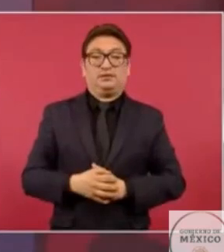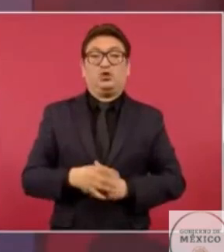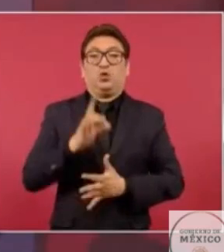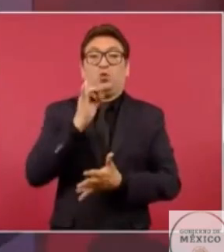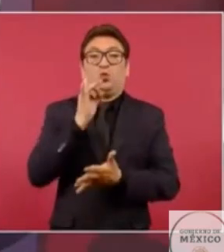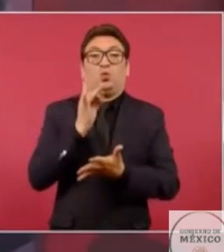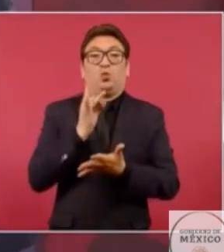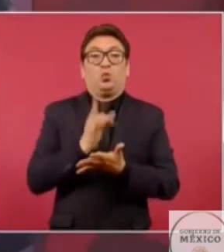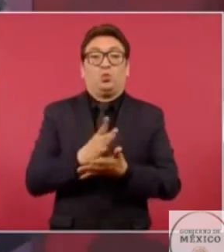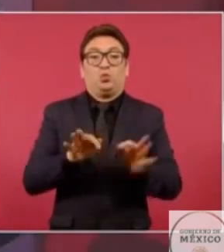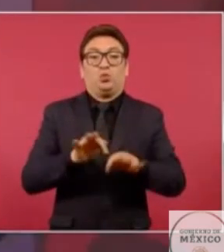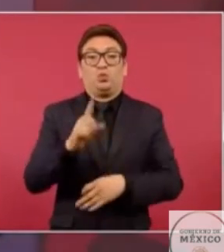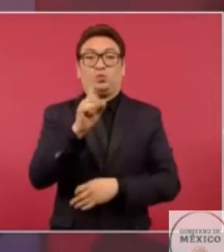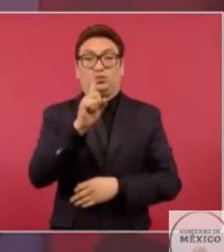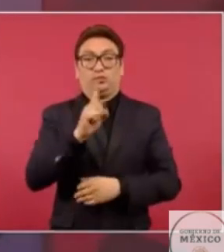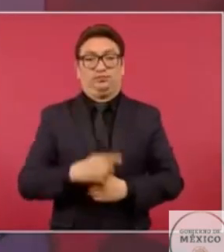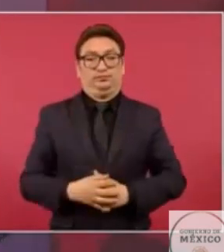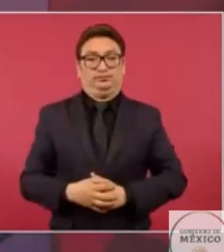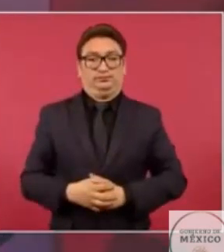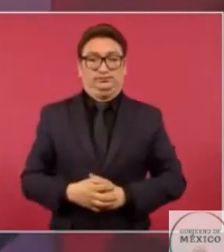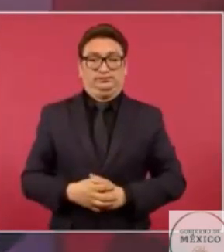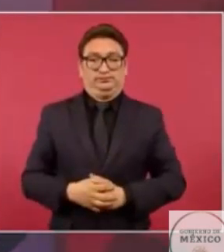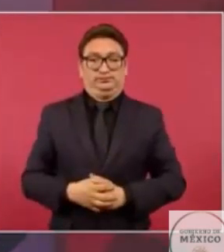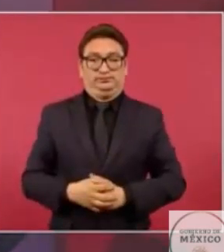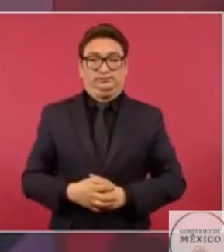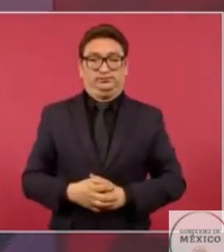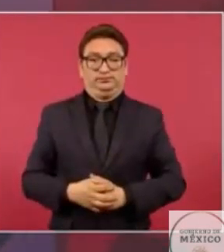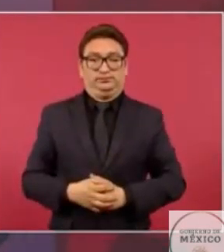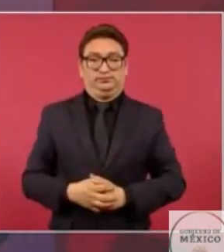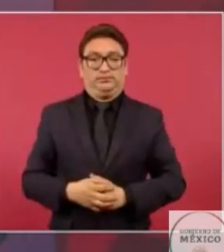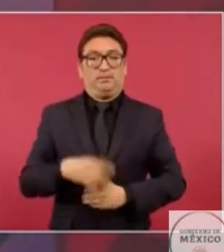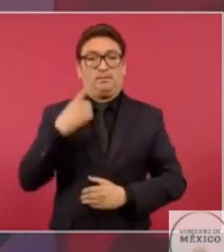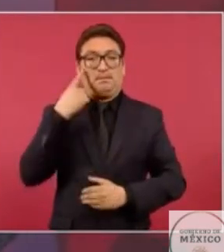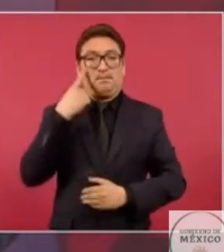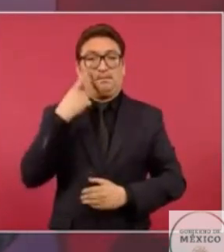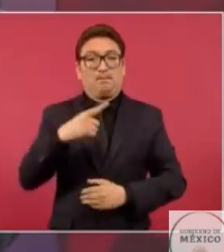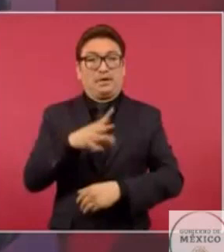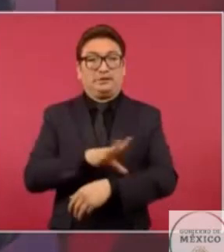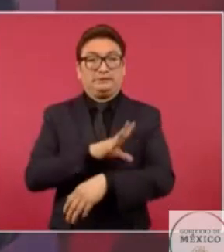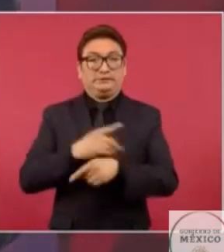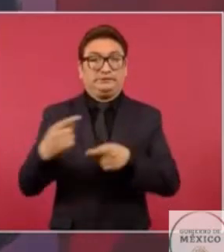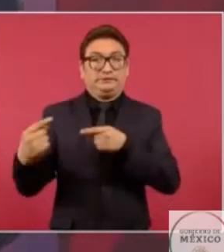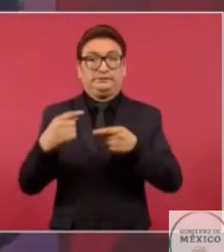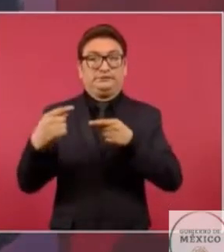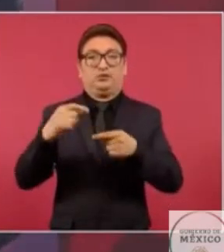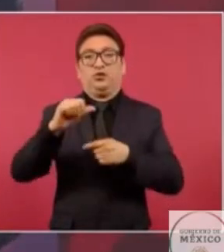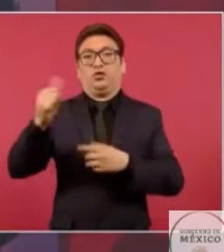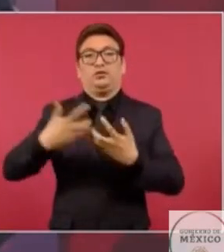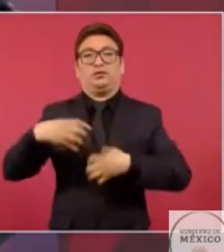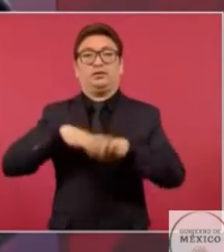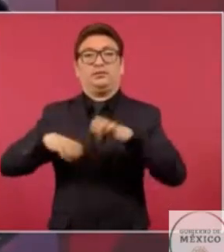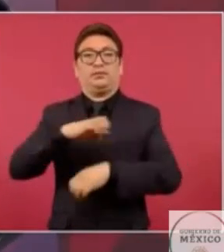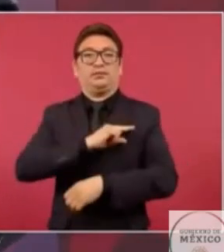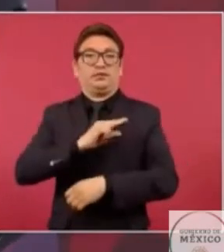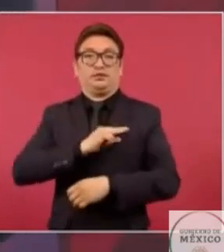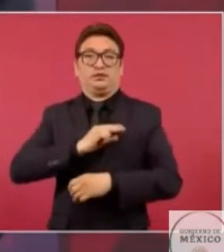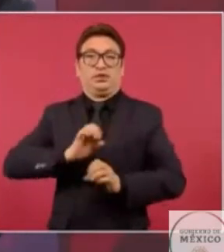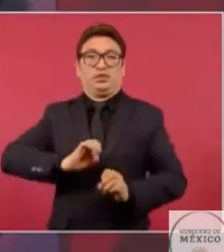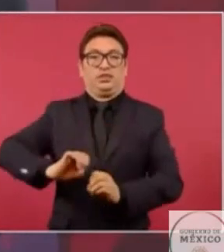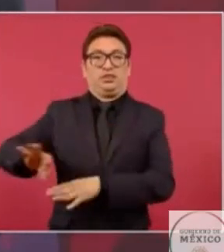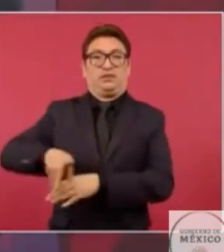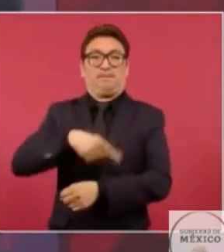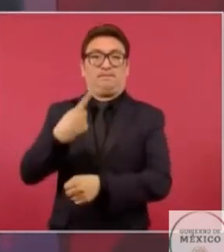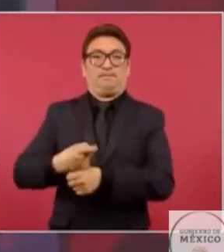trabajaban con una turbina para no competirle a las empresas particulares, que eran las